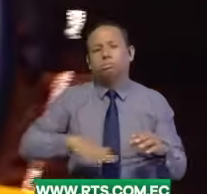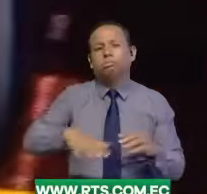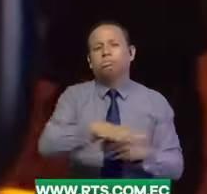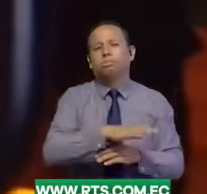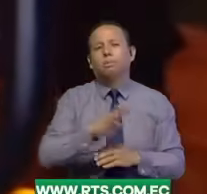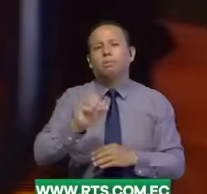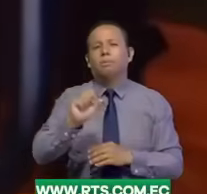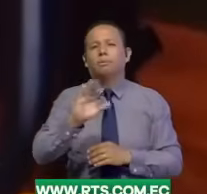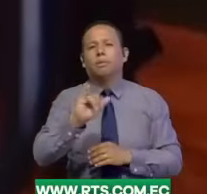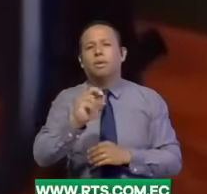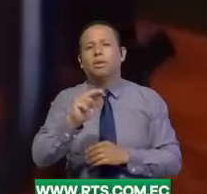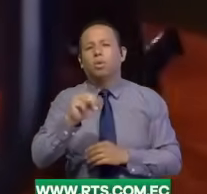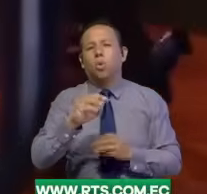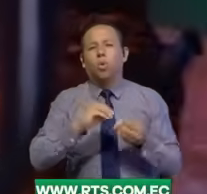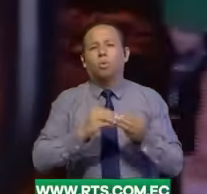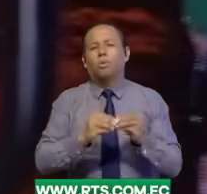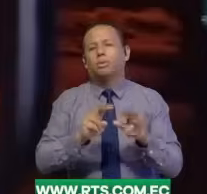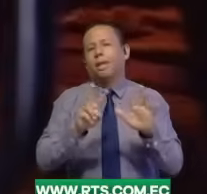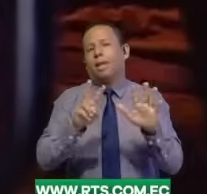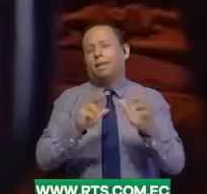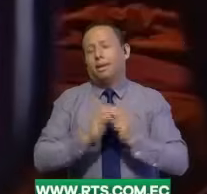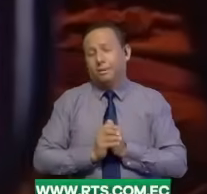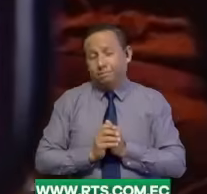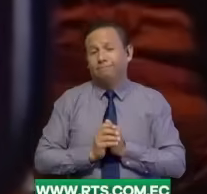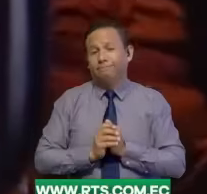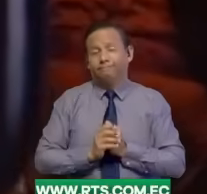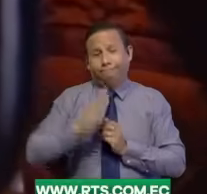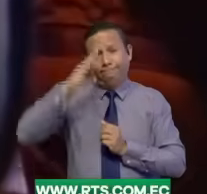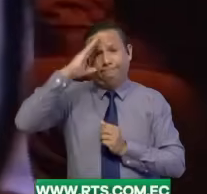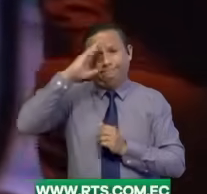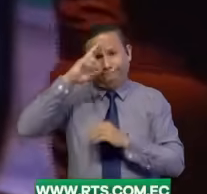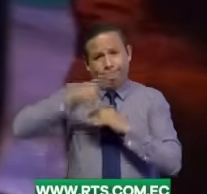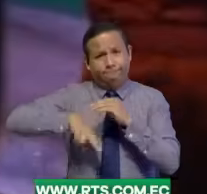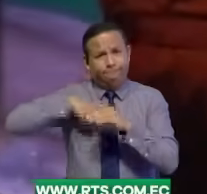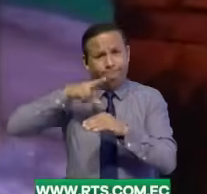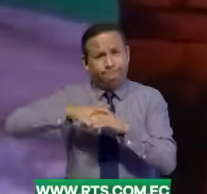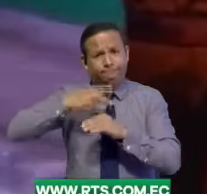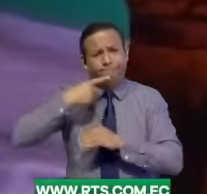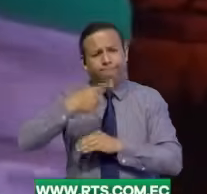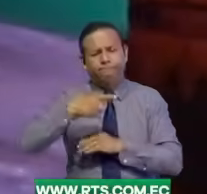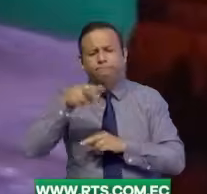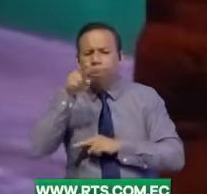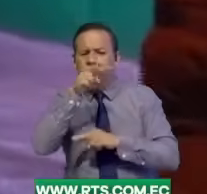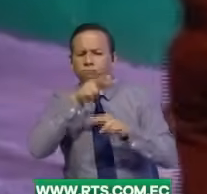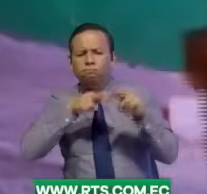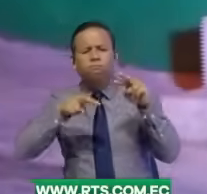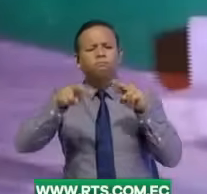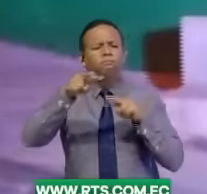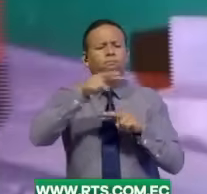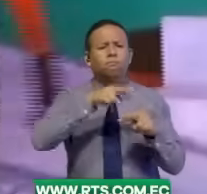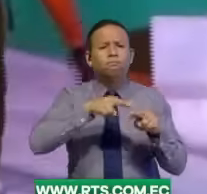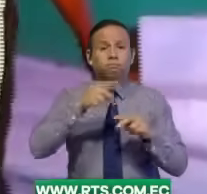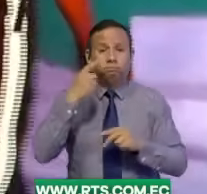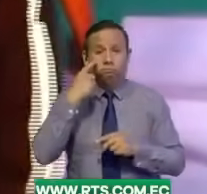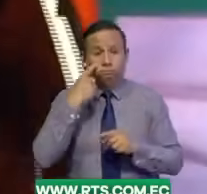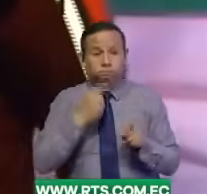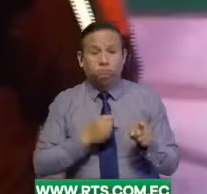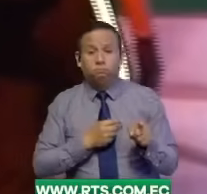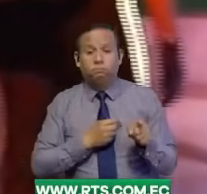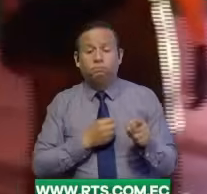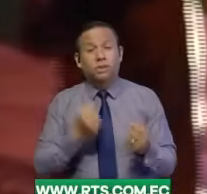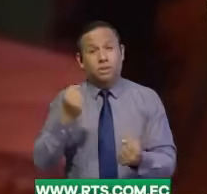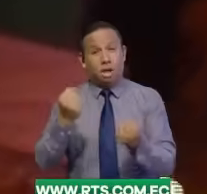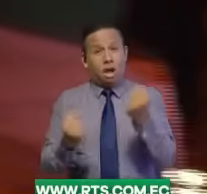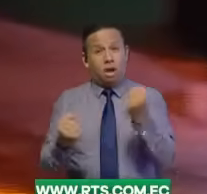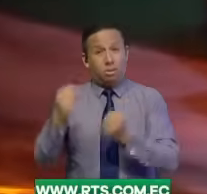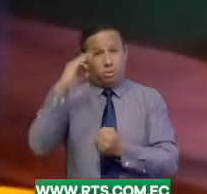la Policía Nacional y su unidad de criminalística verifica indicios. Y de ese lado, con nosotros está el vehículo de